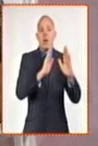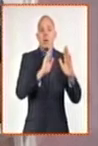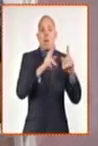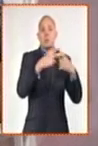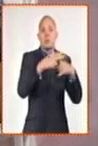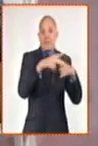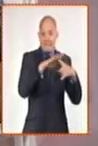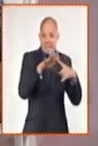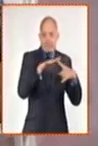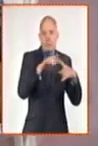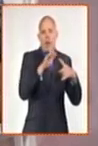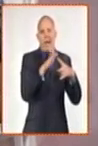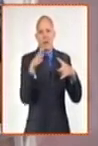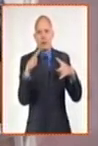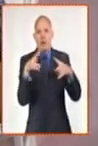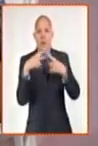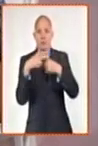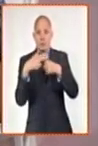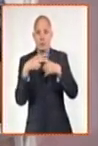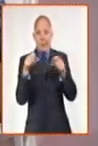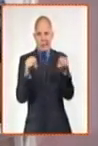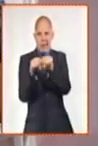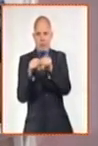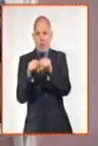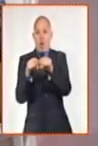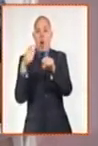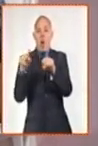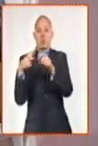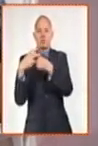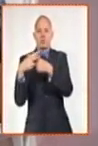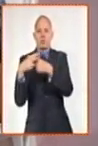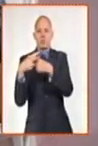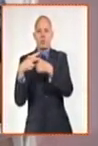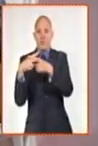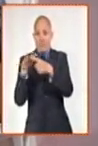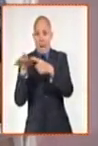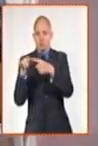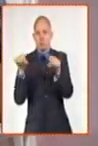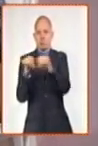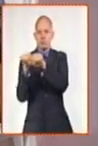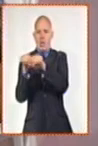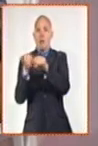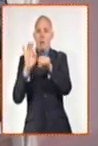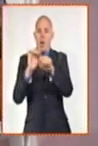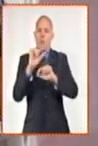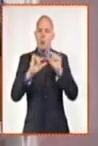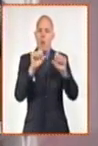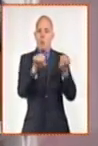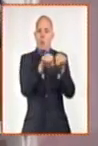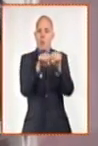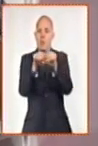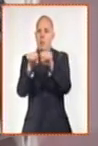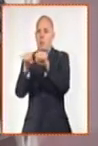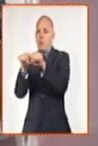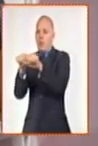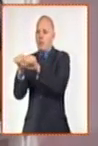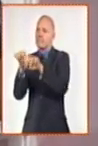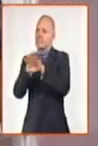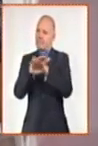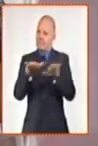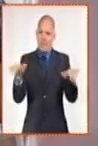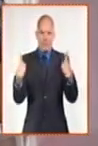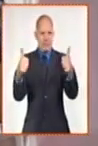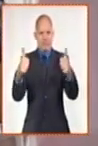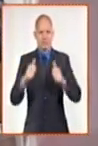la interconexión de sistemas. Ahí es muy importante la pericia que tuvieron nuestros despachadores, el Despacho Nacional de CAC y todos